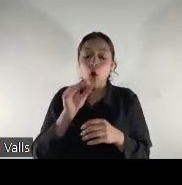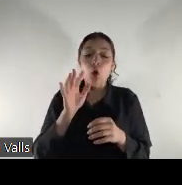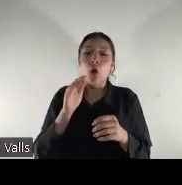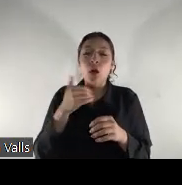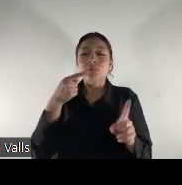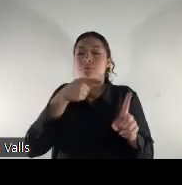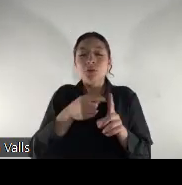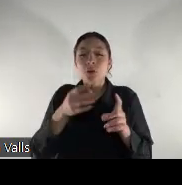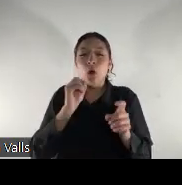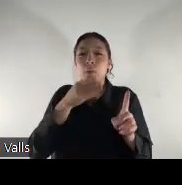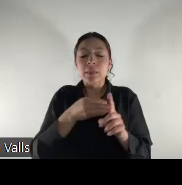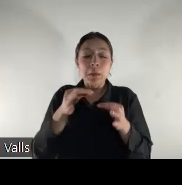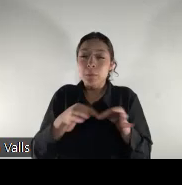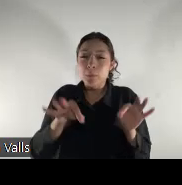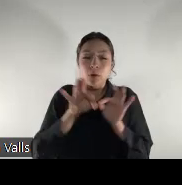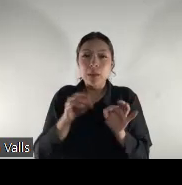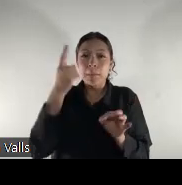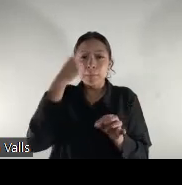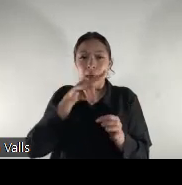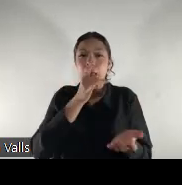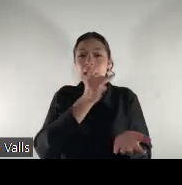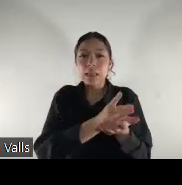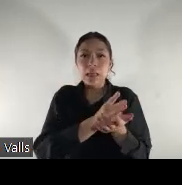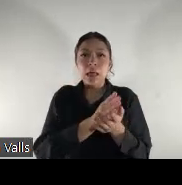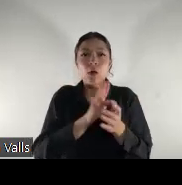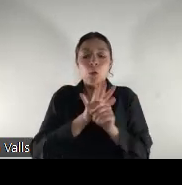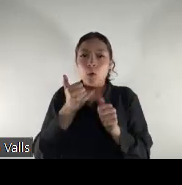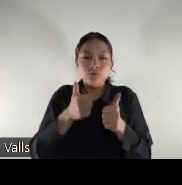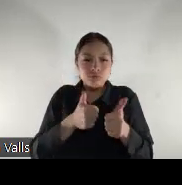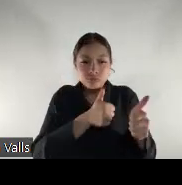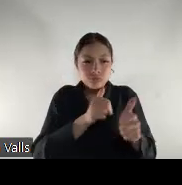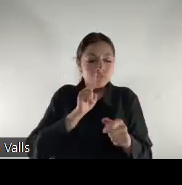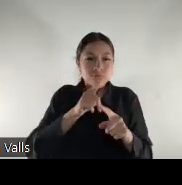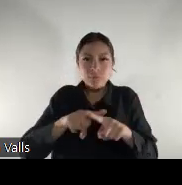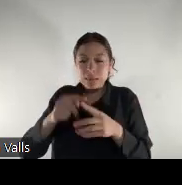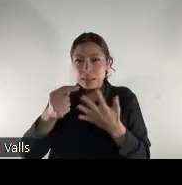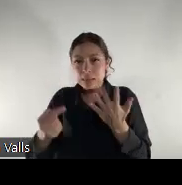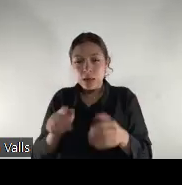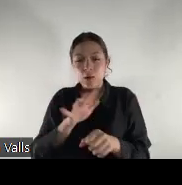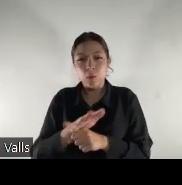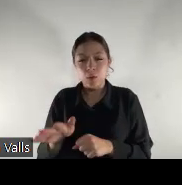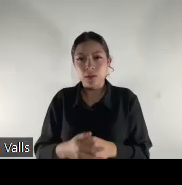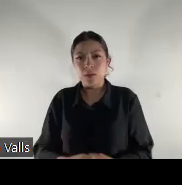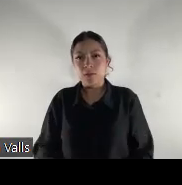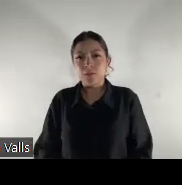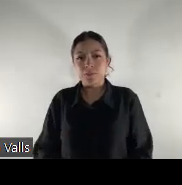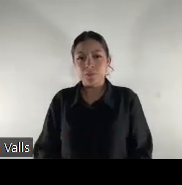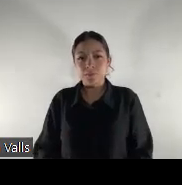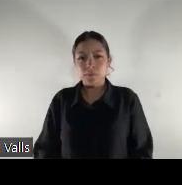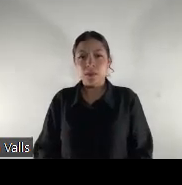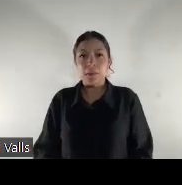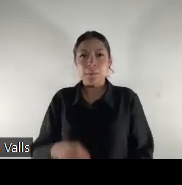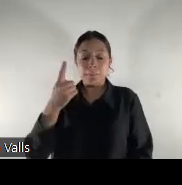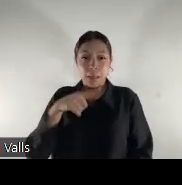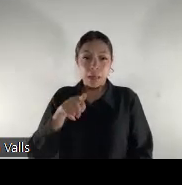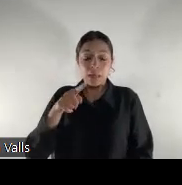más importante, determinar un seguimiento multidisciplinario, en donde si trabajamos en equipo,